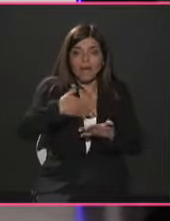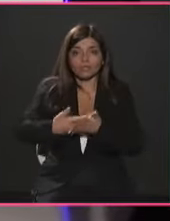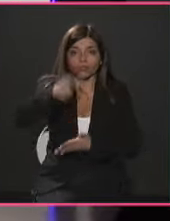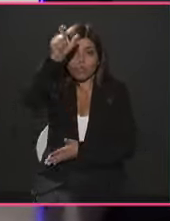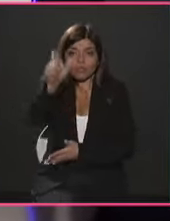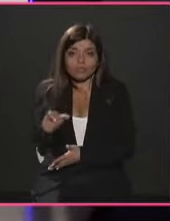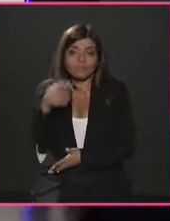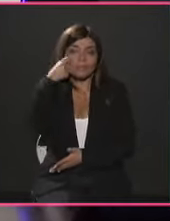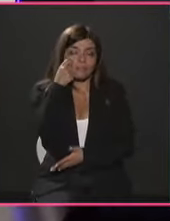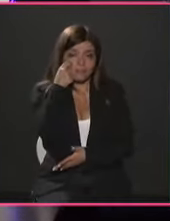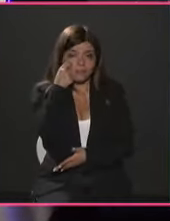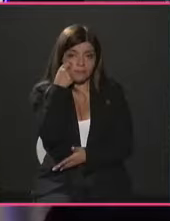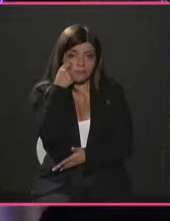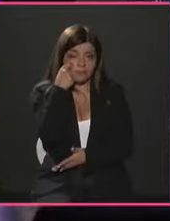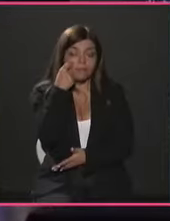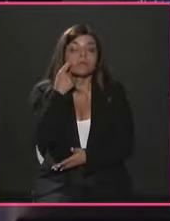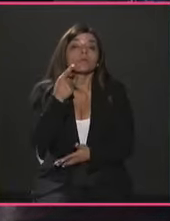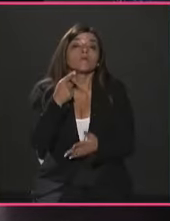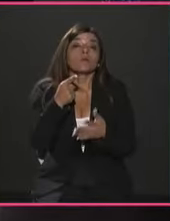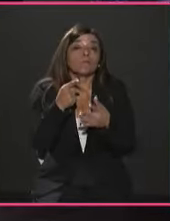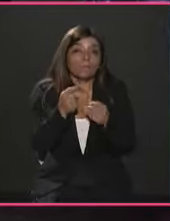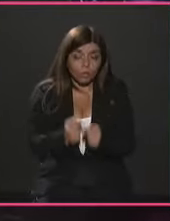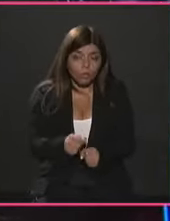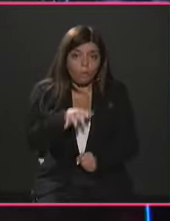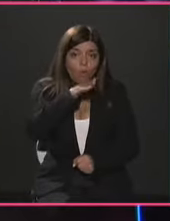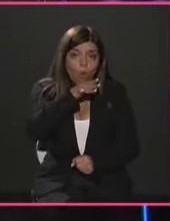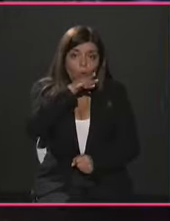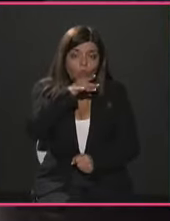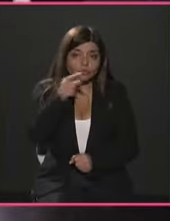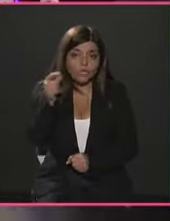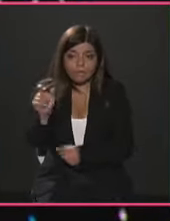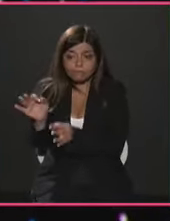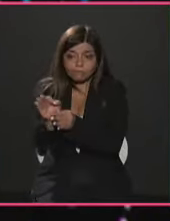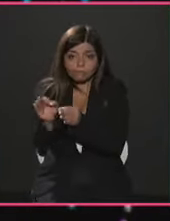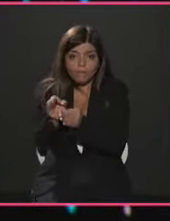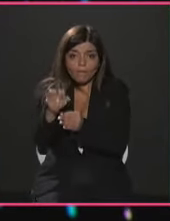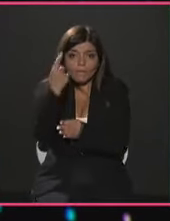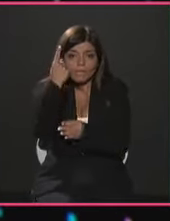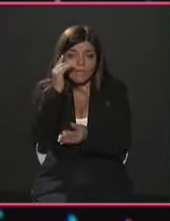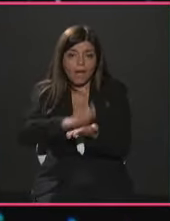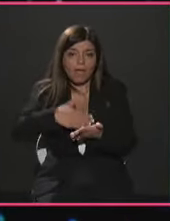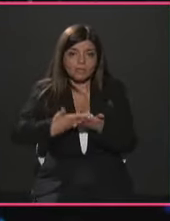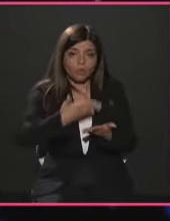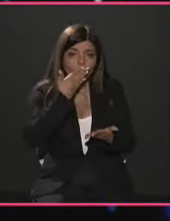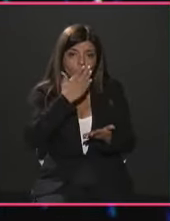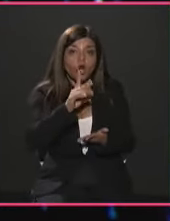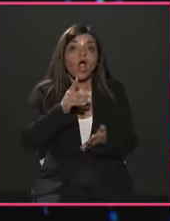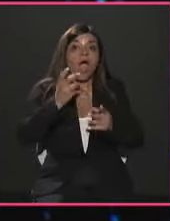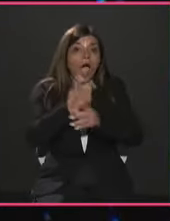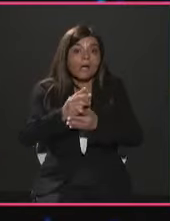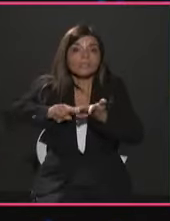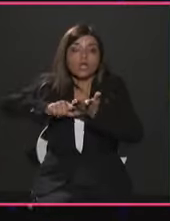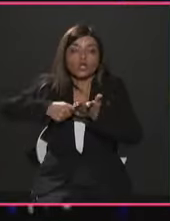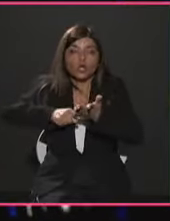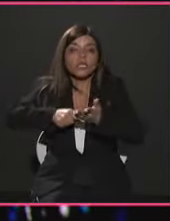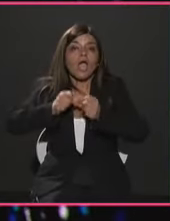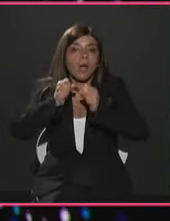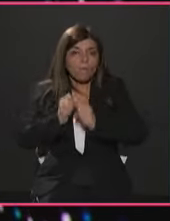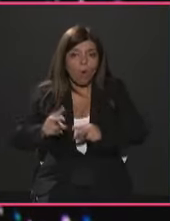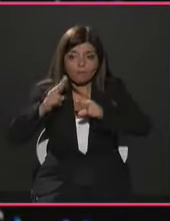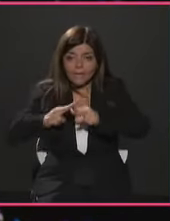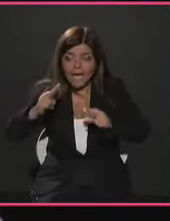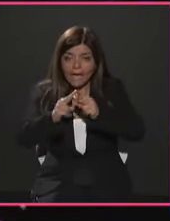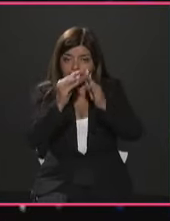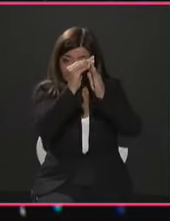salud ser capaces usar el genoma para entender mejor nuestra salud tenemos la tecnología que puede crear